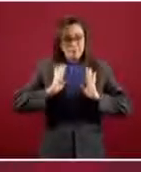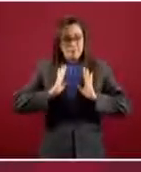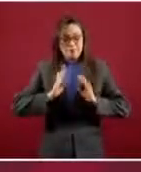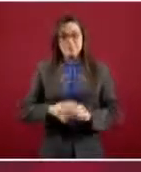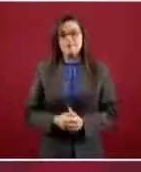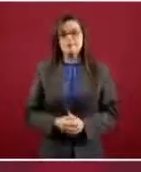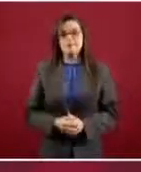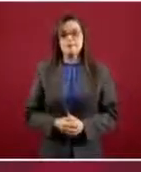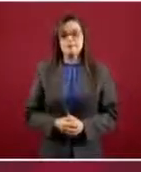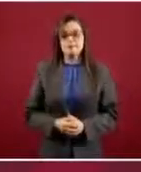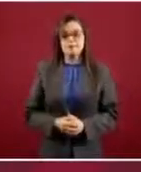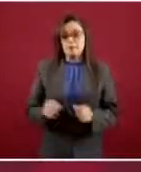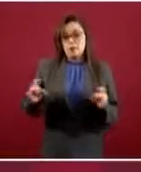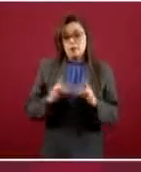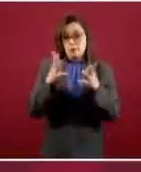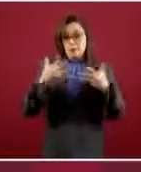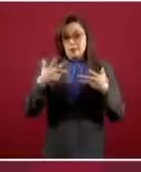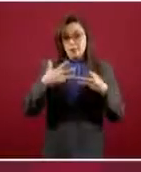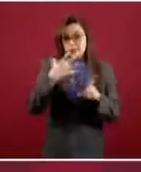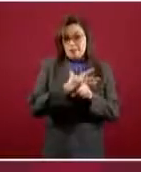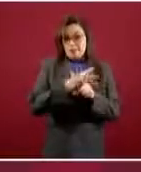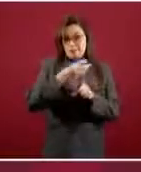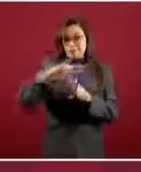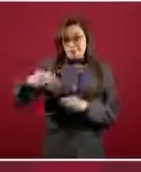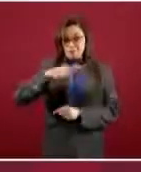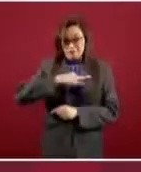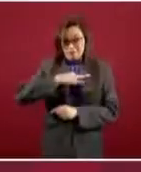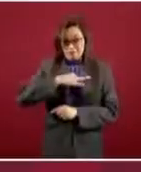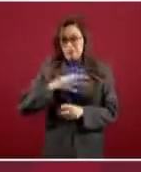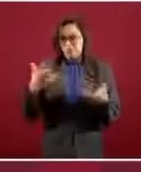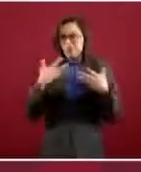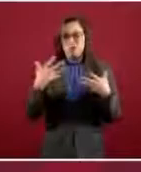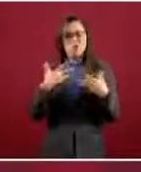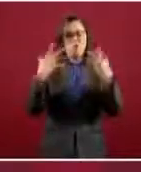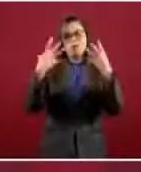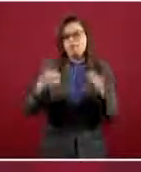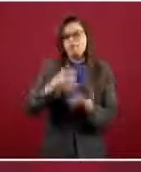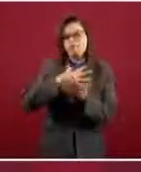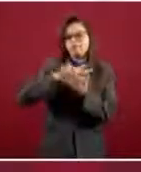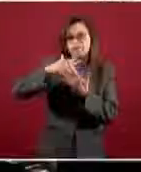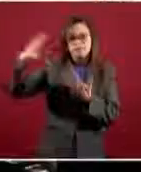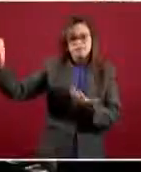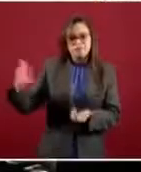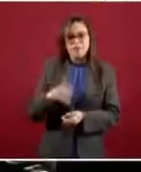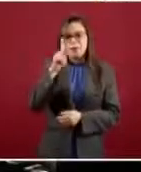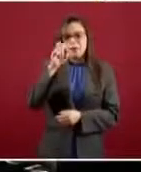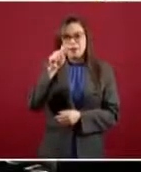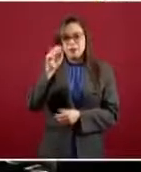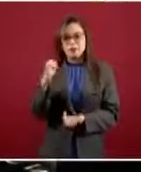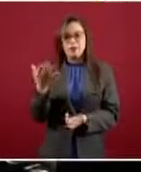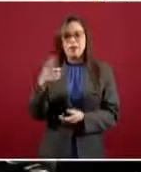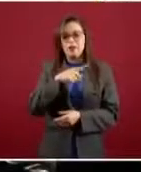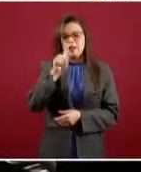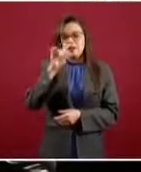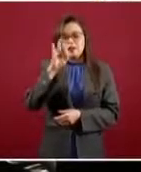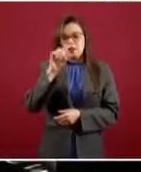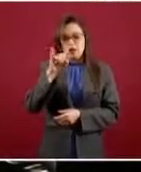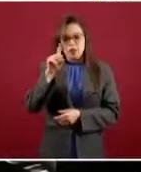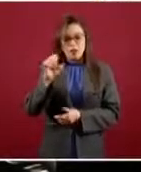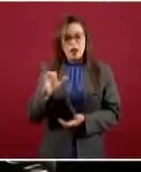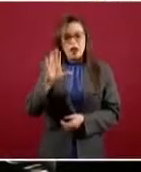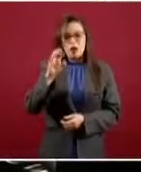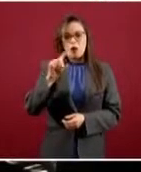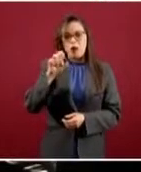Cuando existían epidemias de enfermedades infecciosas, y había muchísimas, peste, tifo, cólera, muchísimas.